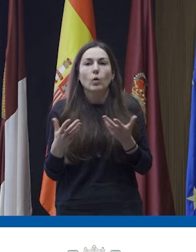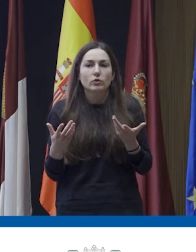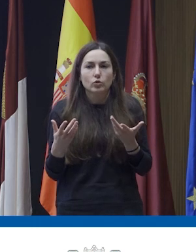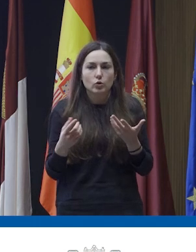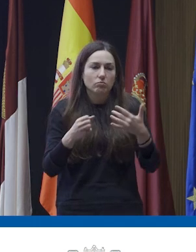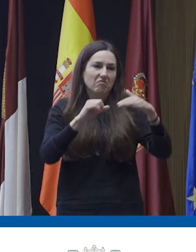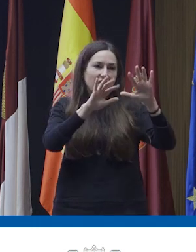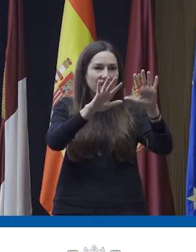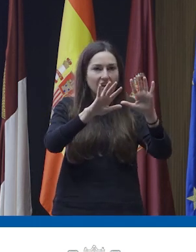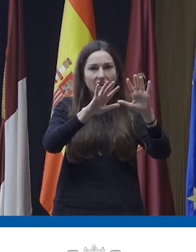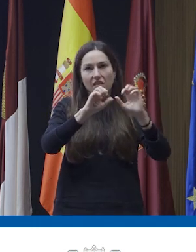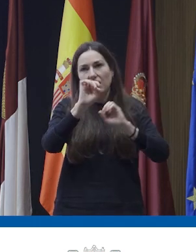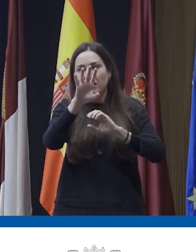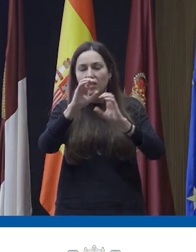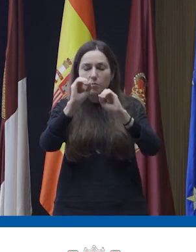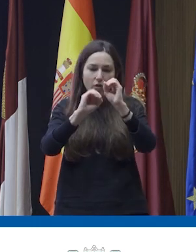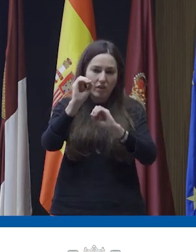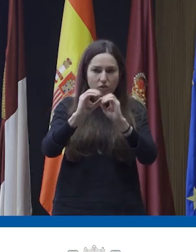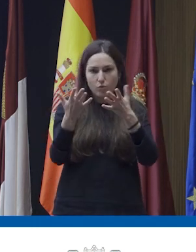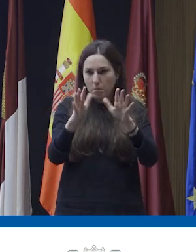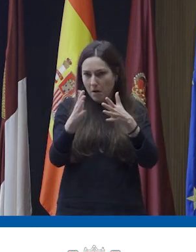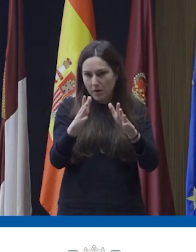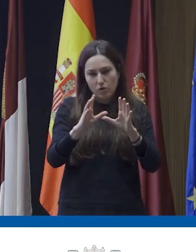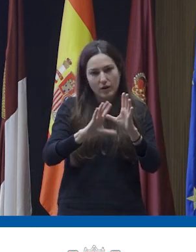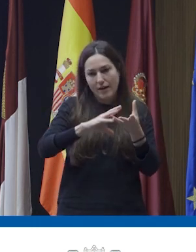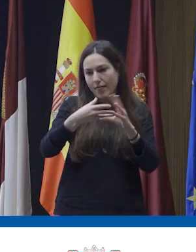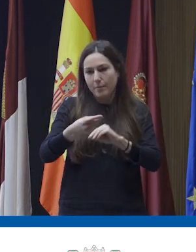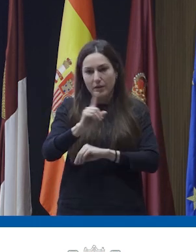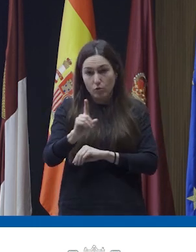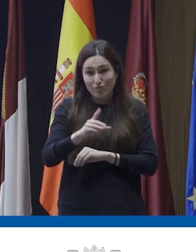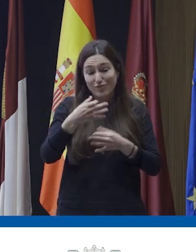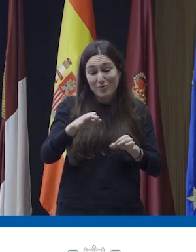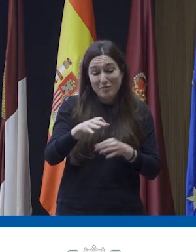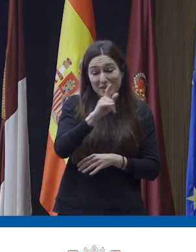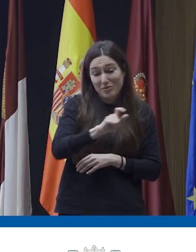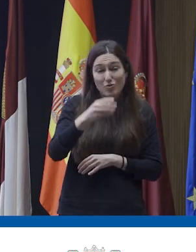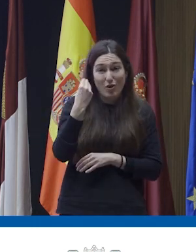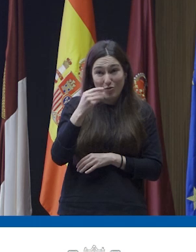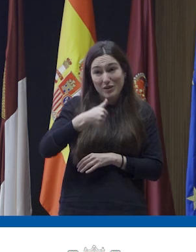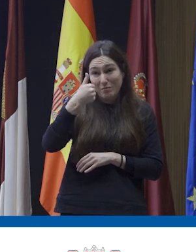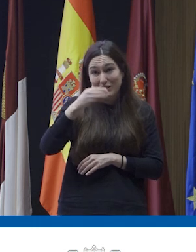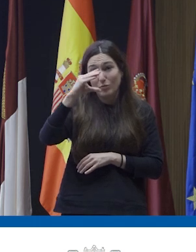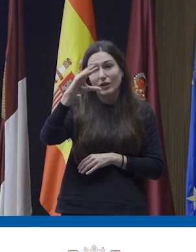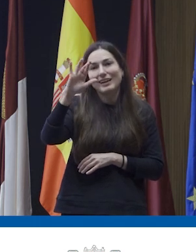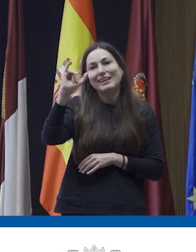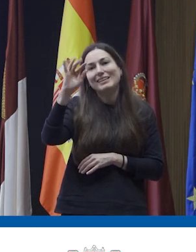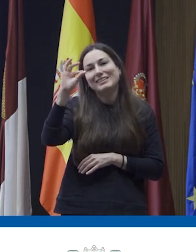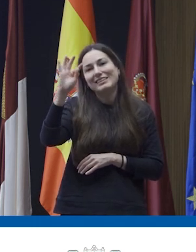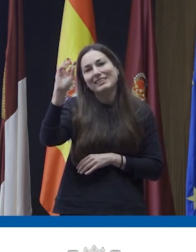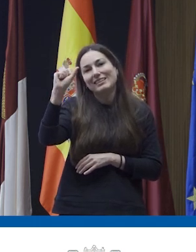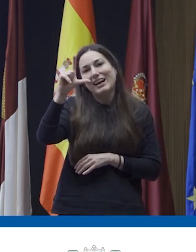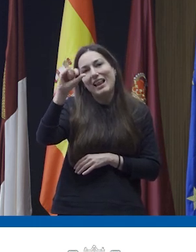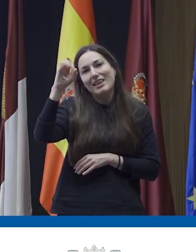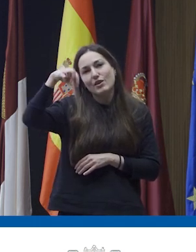sea, menos del 10-15% de las personas. Normalmente suele ser gente más joven, que tenga cristalinos más transparentes,